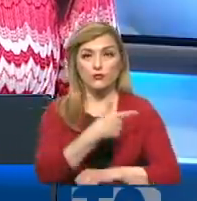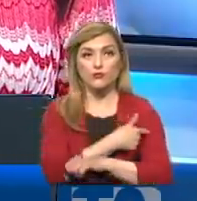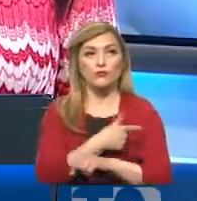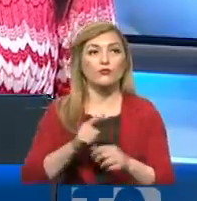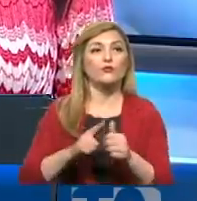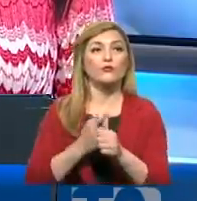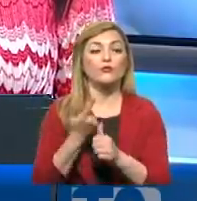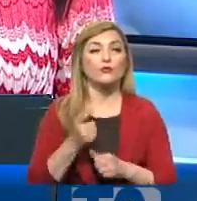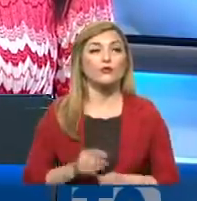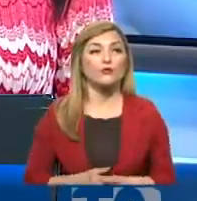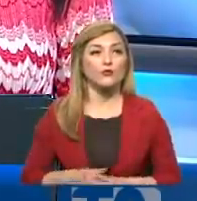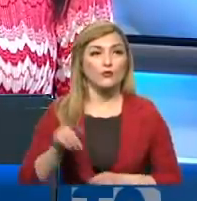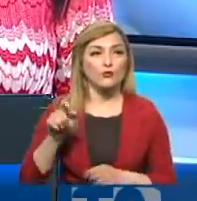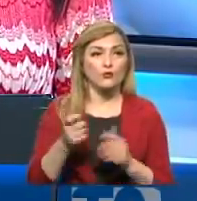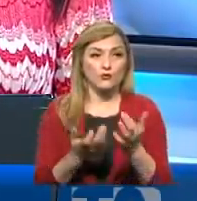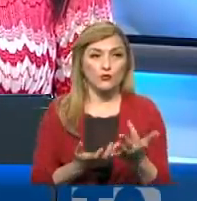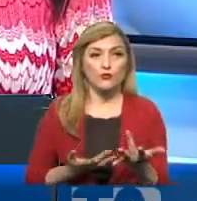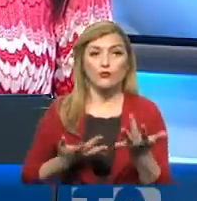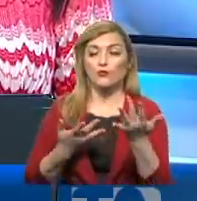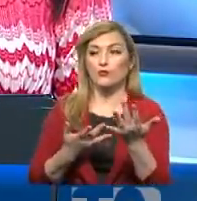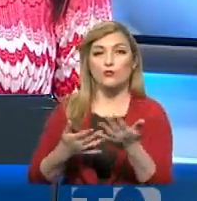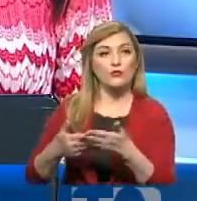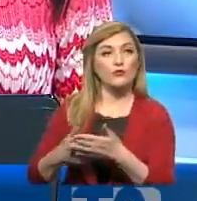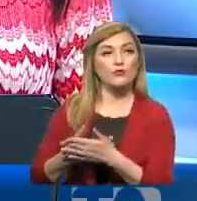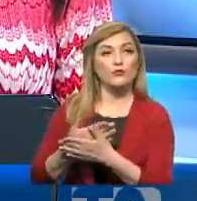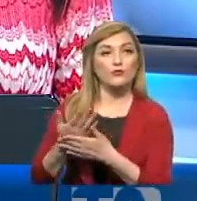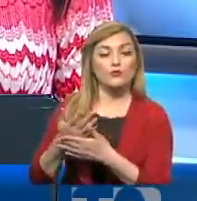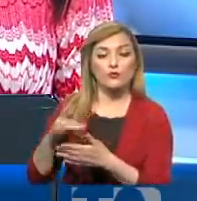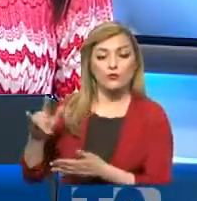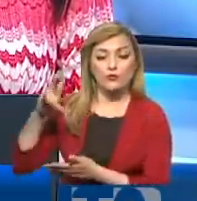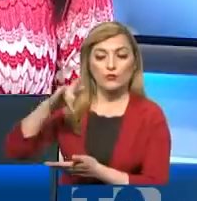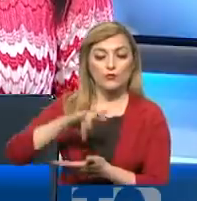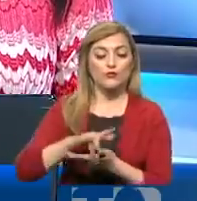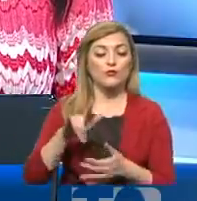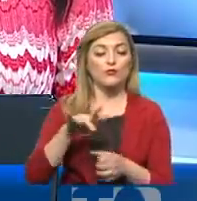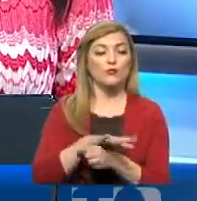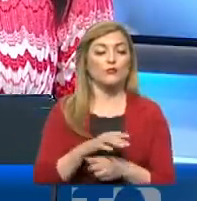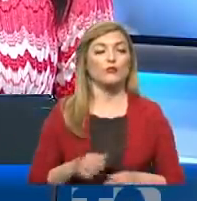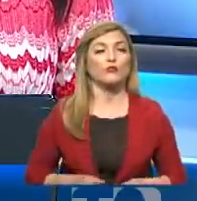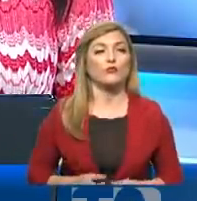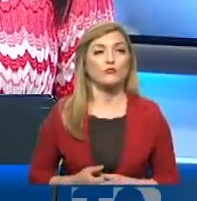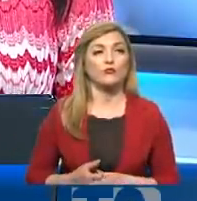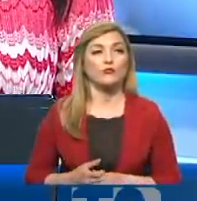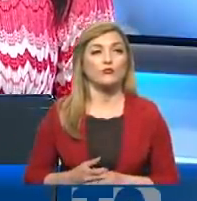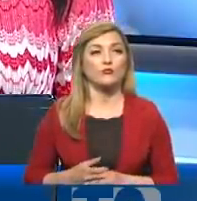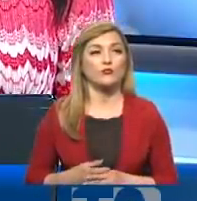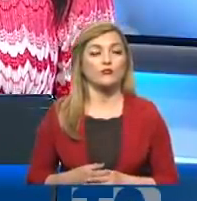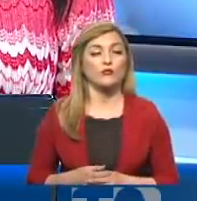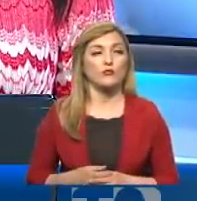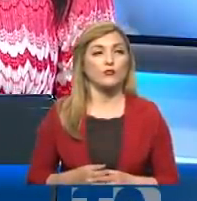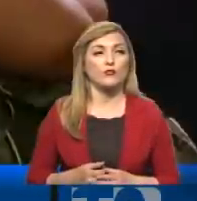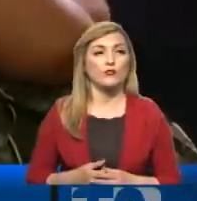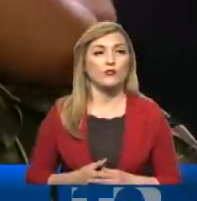primera dosis deberá esperar el arribo de un nuevo cargamento para completar la inmunización.